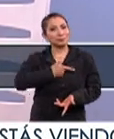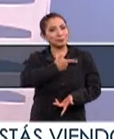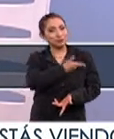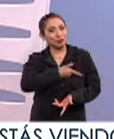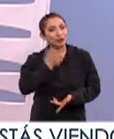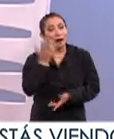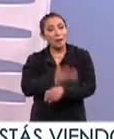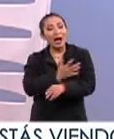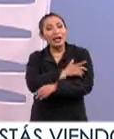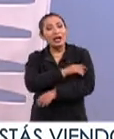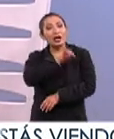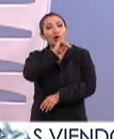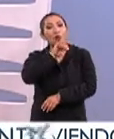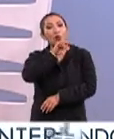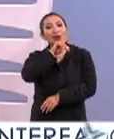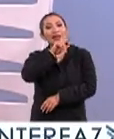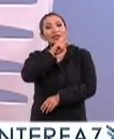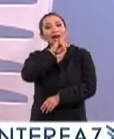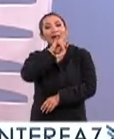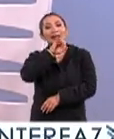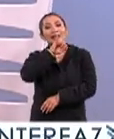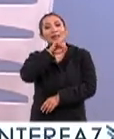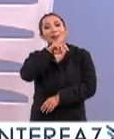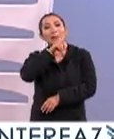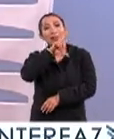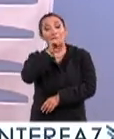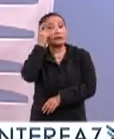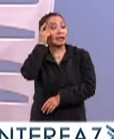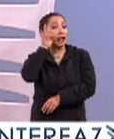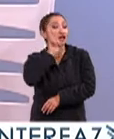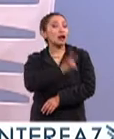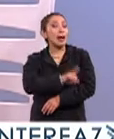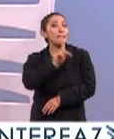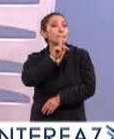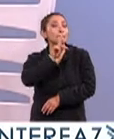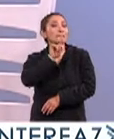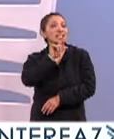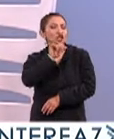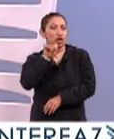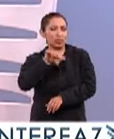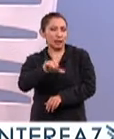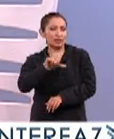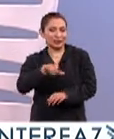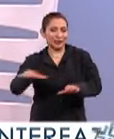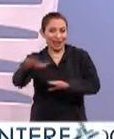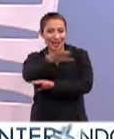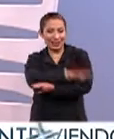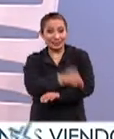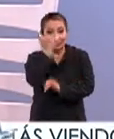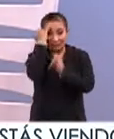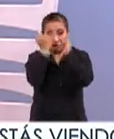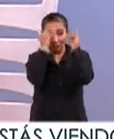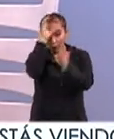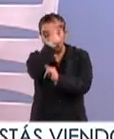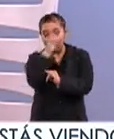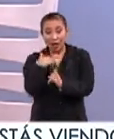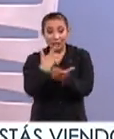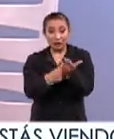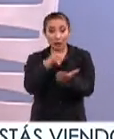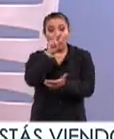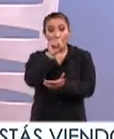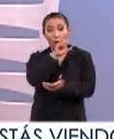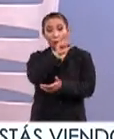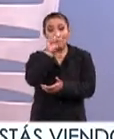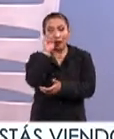nos acompañe en el estudio Julieta Jiménez Cacho. Ella es directora de Piso 16, Laboratorio de Iniciativas Culturales de la Universidad Nacional Autónoma